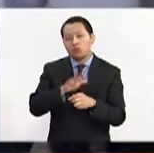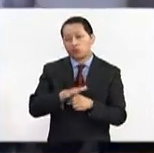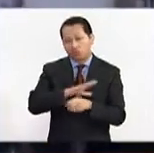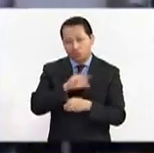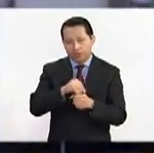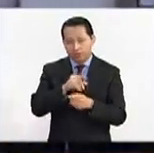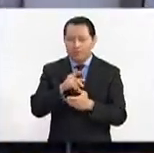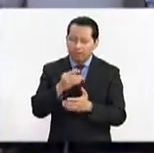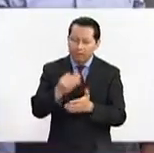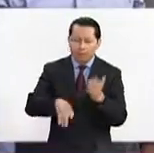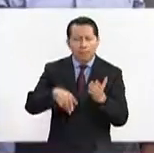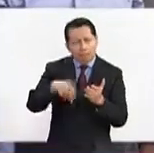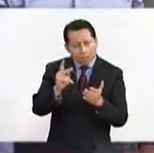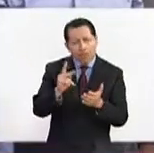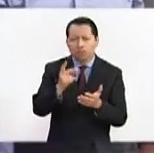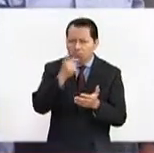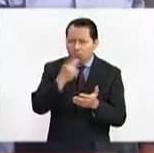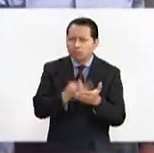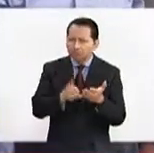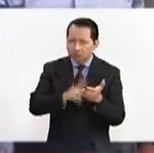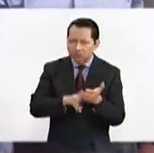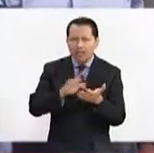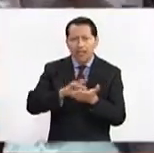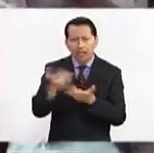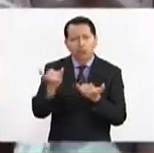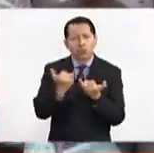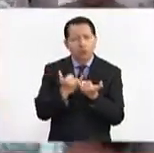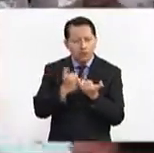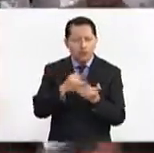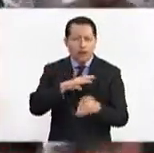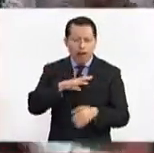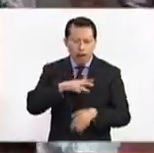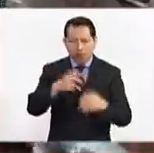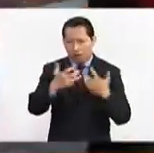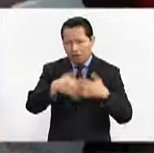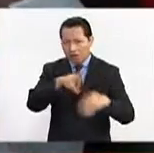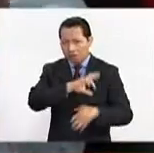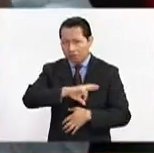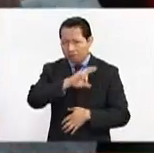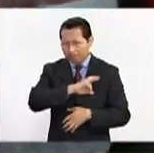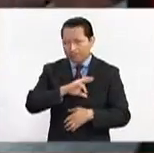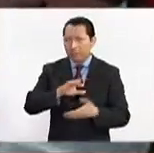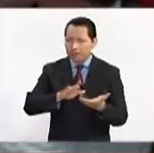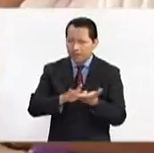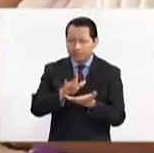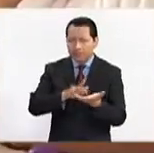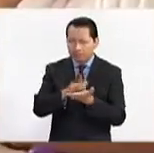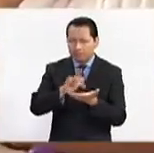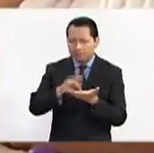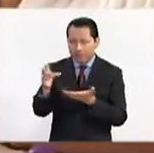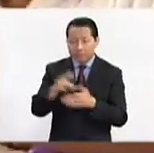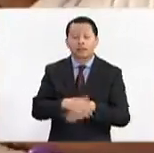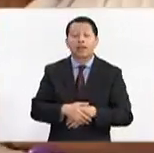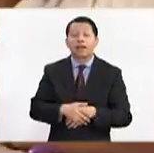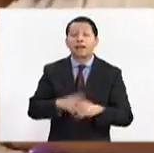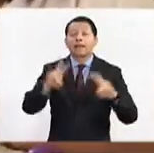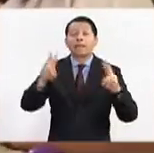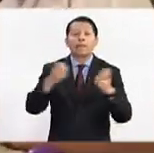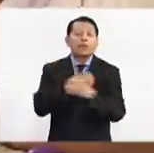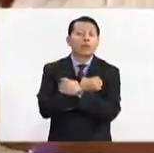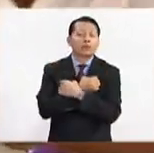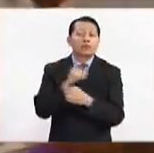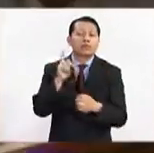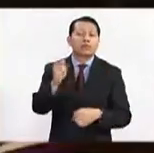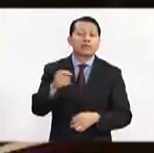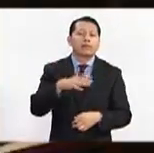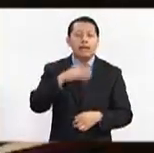aclaró, y por ello agradeció el apoyo de la iniciativa privada para esta labor. Con respecto al tema educativo, el presidente reiteró que se